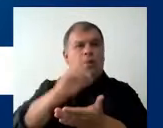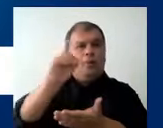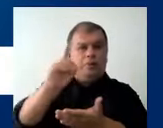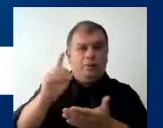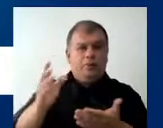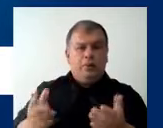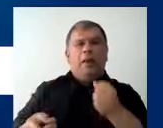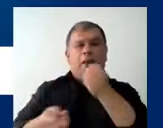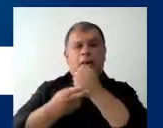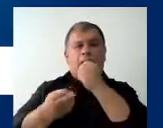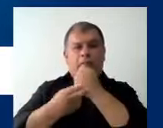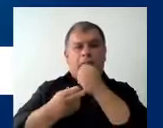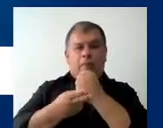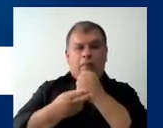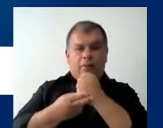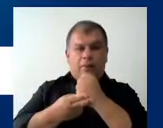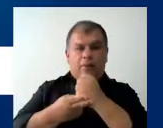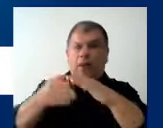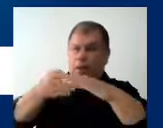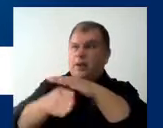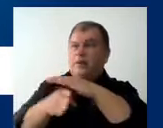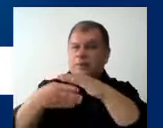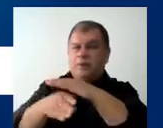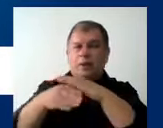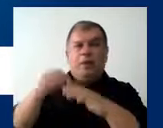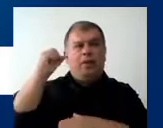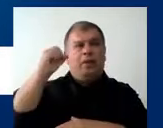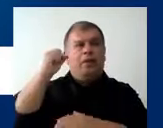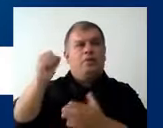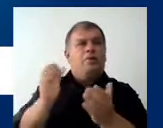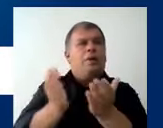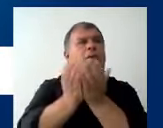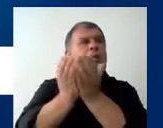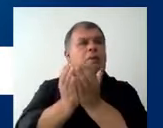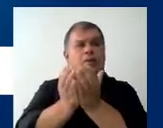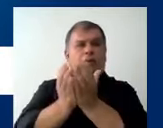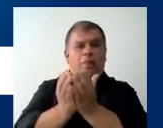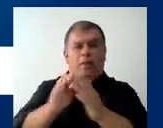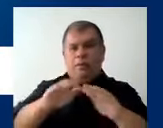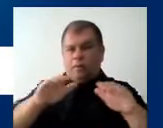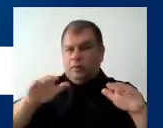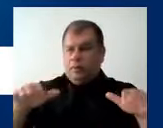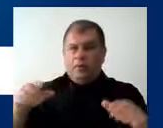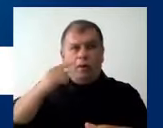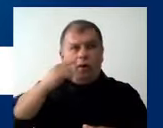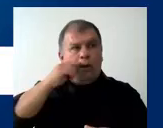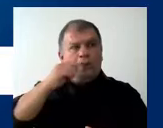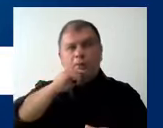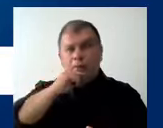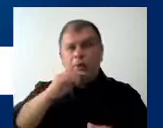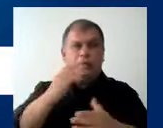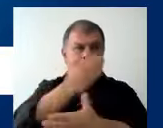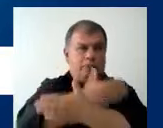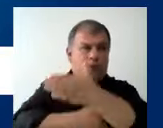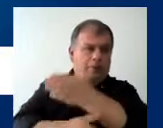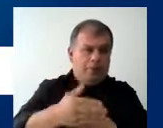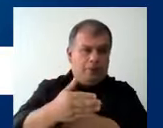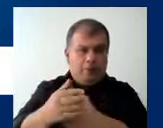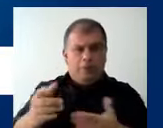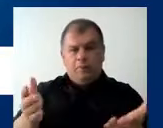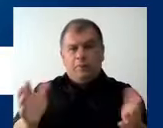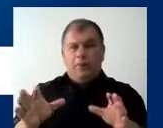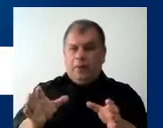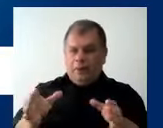se garantice la accesibilidad y el derecho a la educación de los niños con discapacidad, sobre todo en